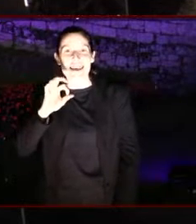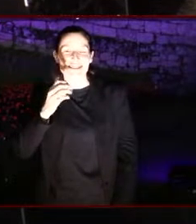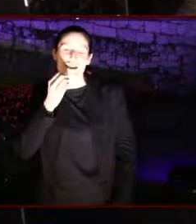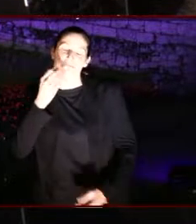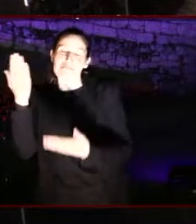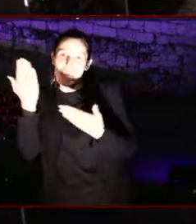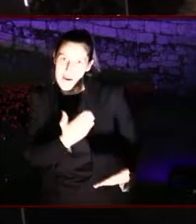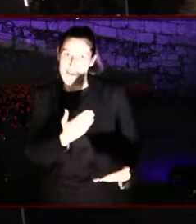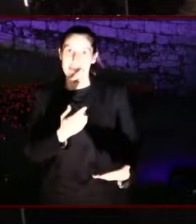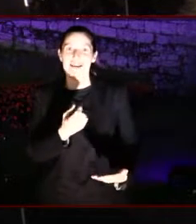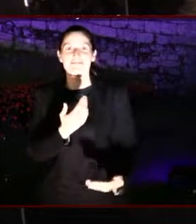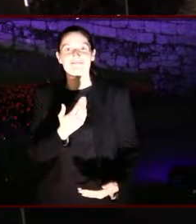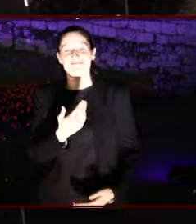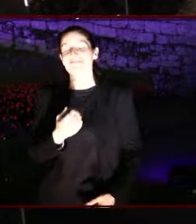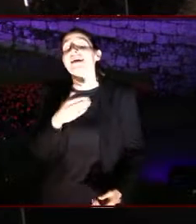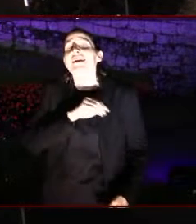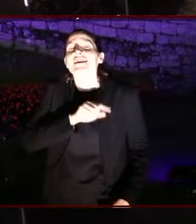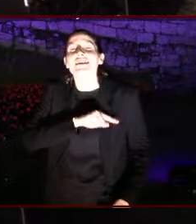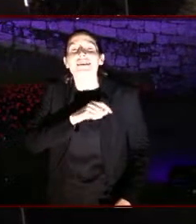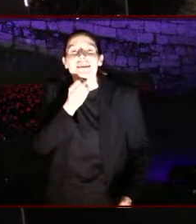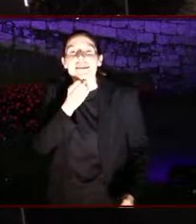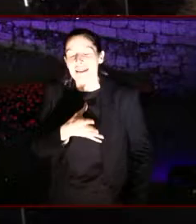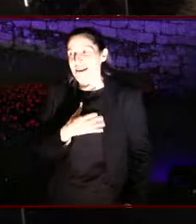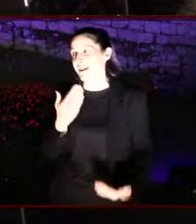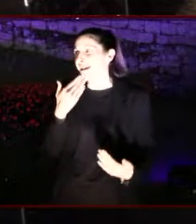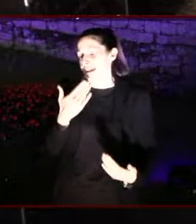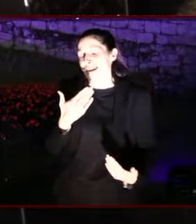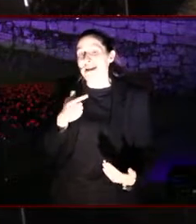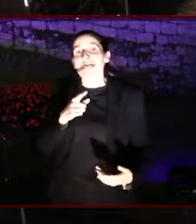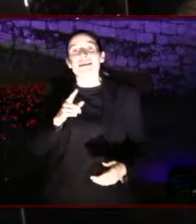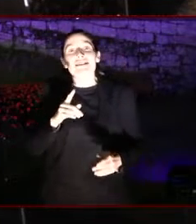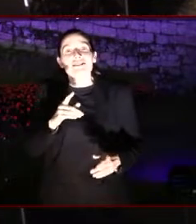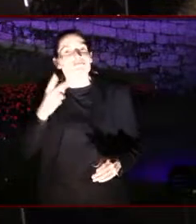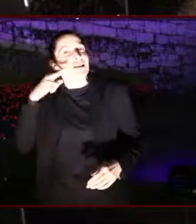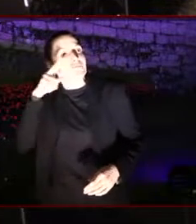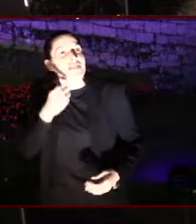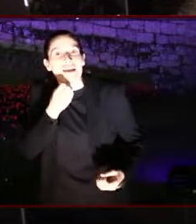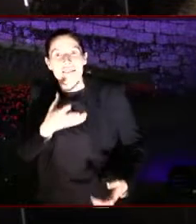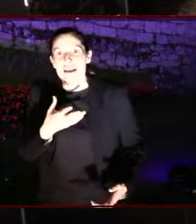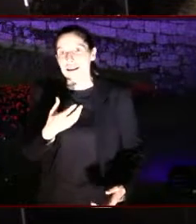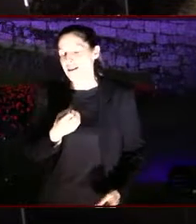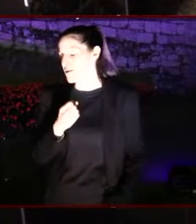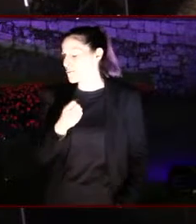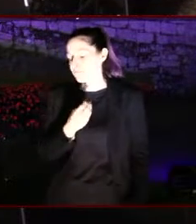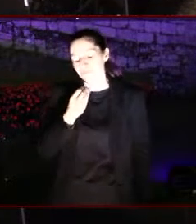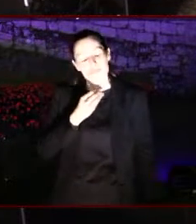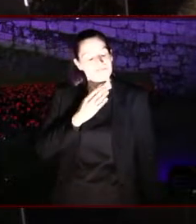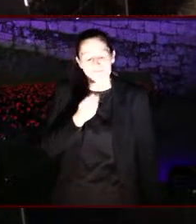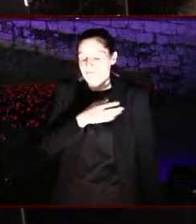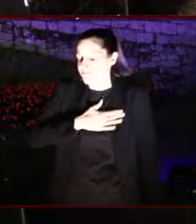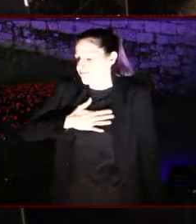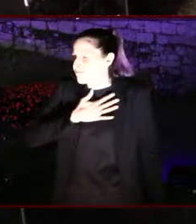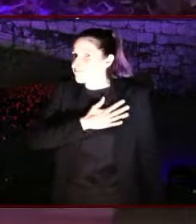Vida, ¿qué tal estás? ¿Cómo estás después de toda esta experiencia? Pues genial, la verdad.